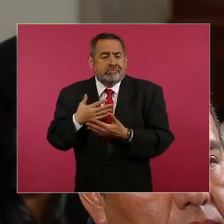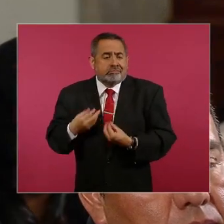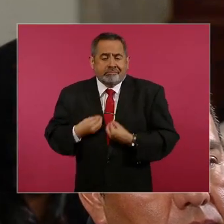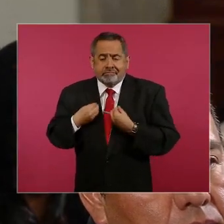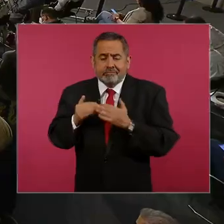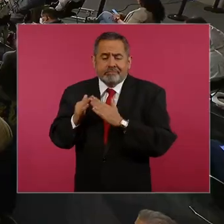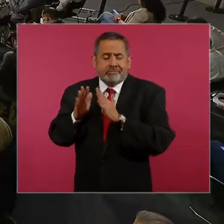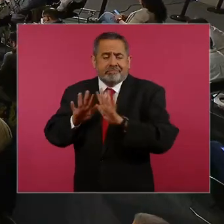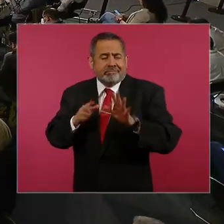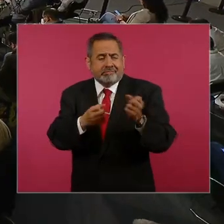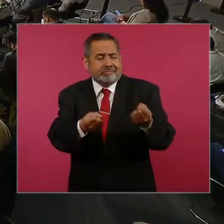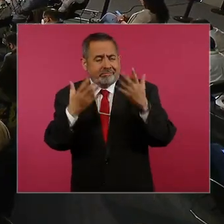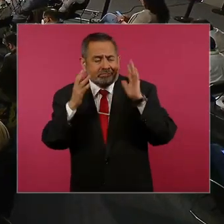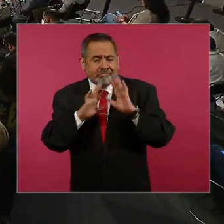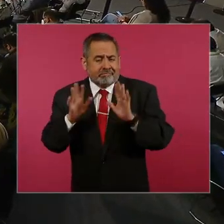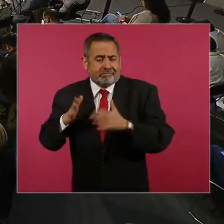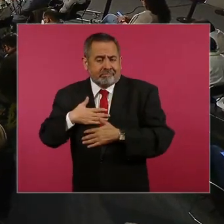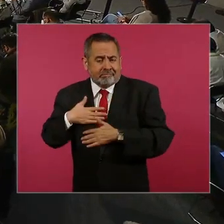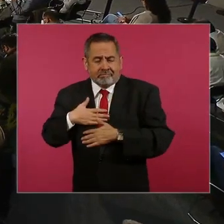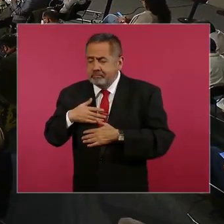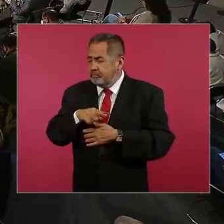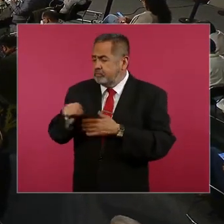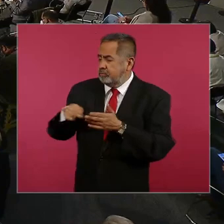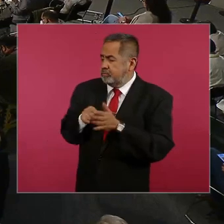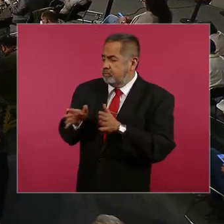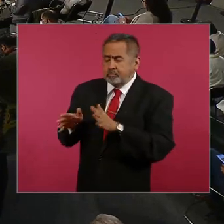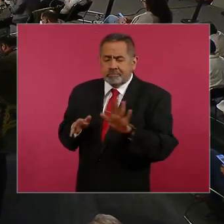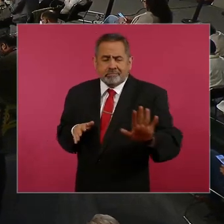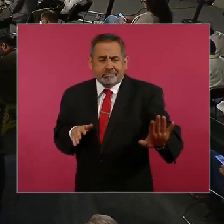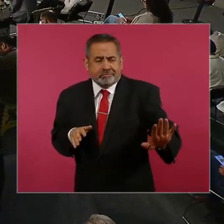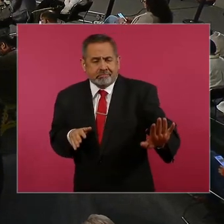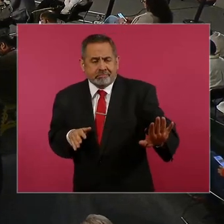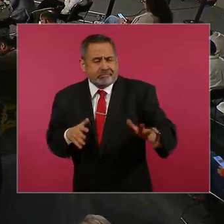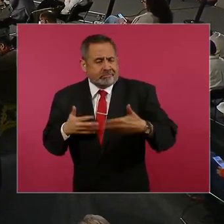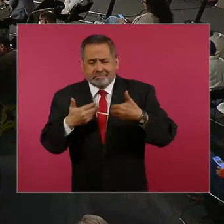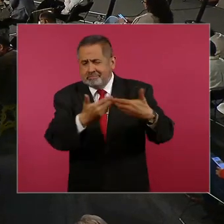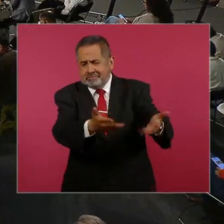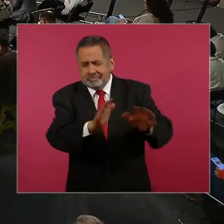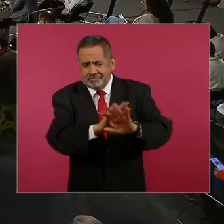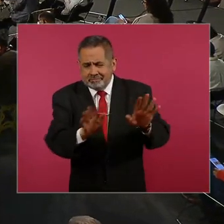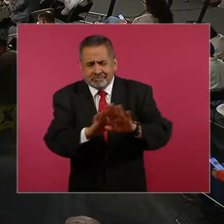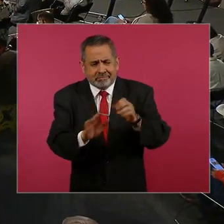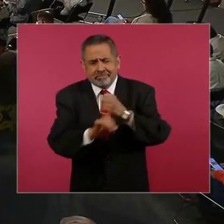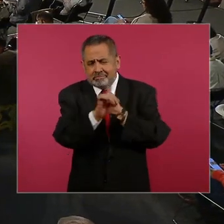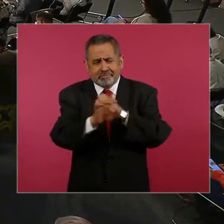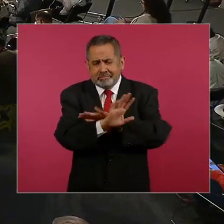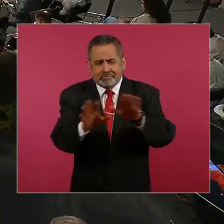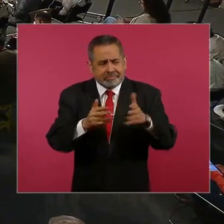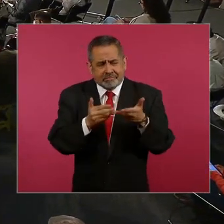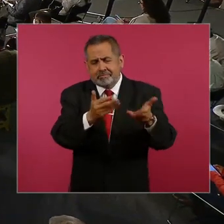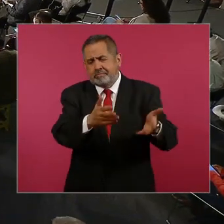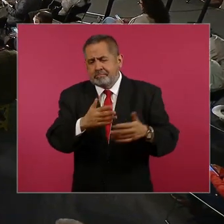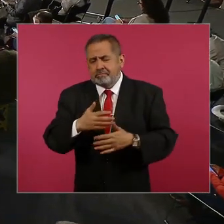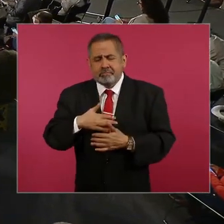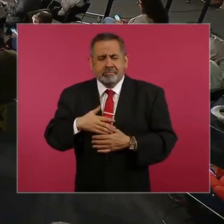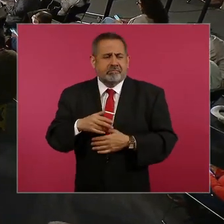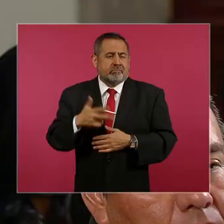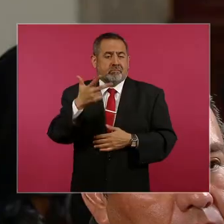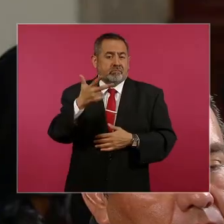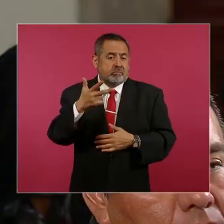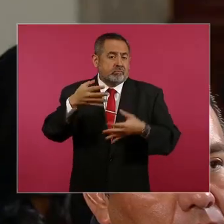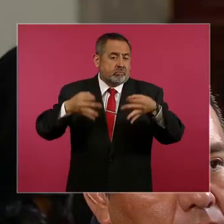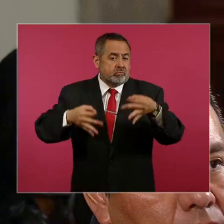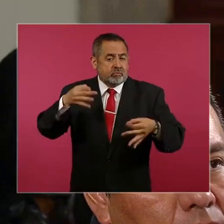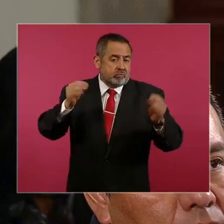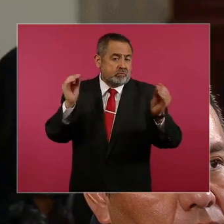que ya, o sea, que le reconozcan su espacio y lo demás ellos lo ceden ya para que se acaben todos esos, son más de ocho litigios que a lo